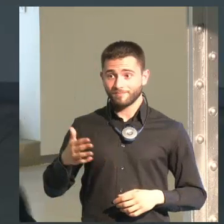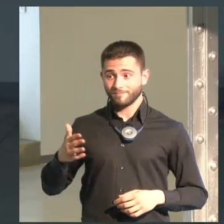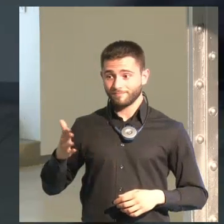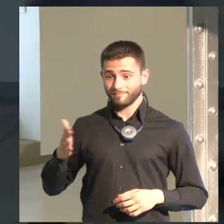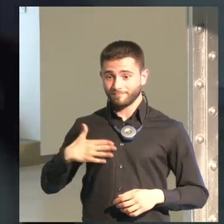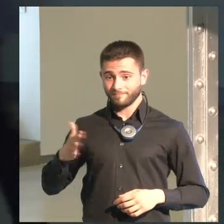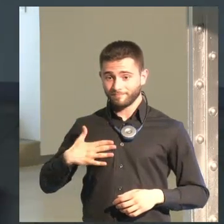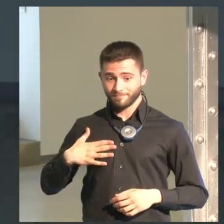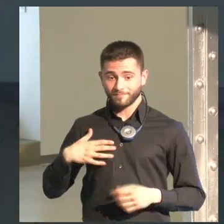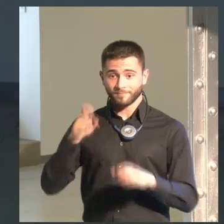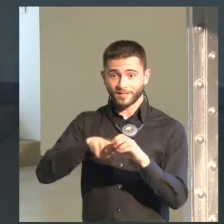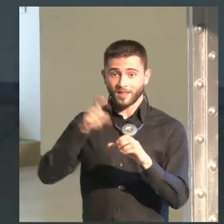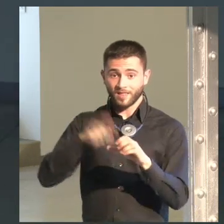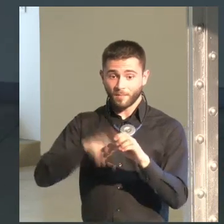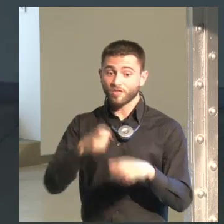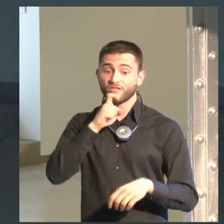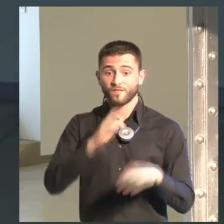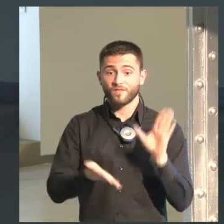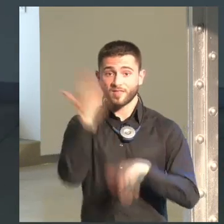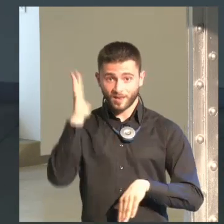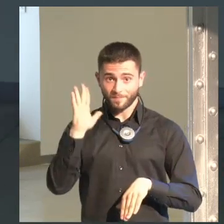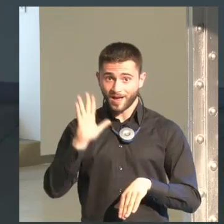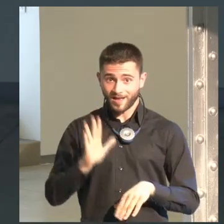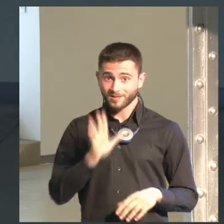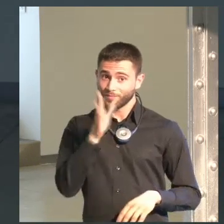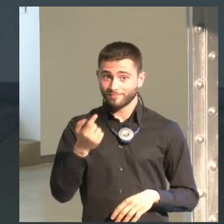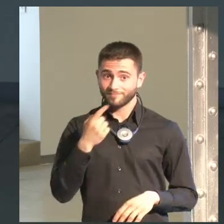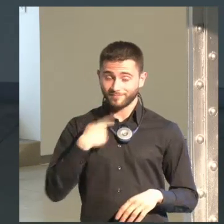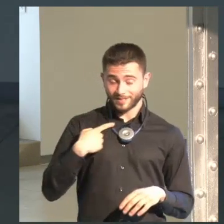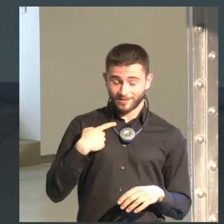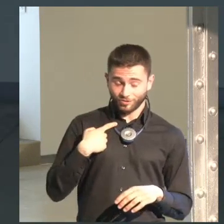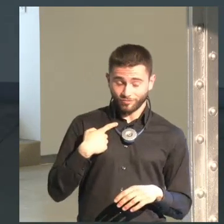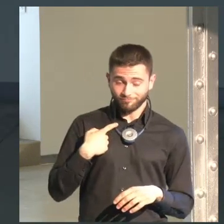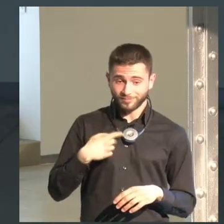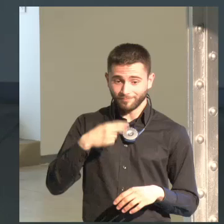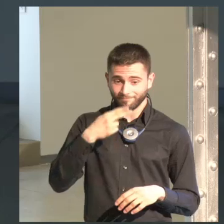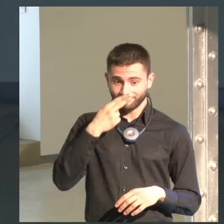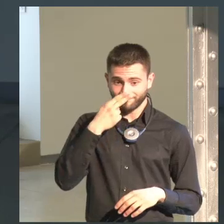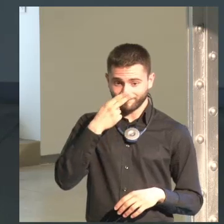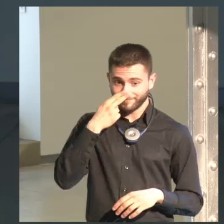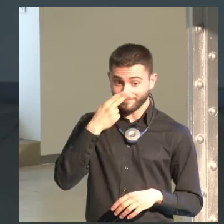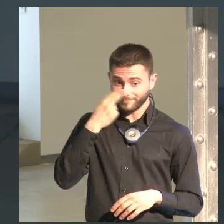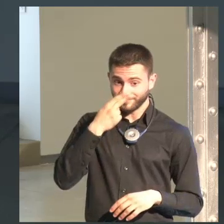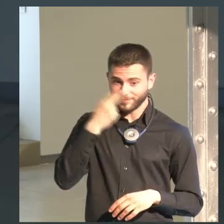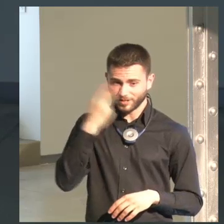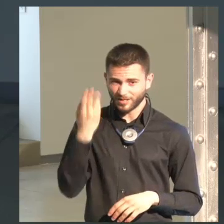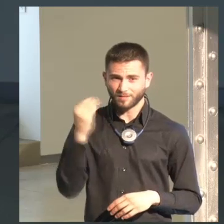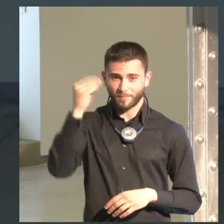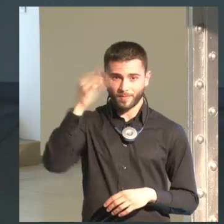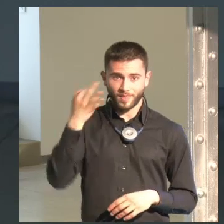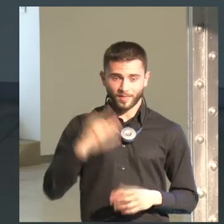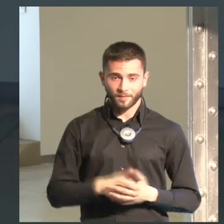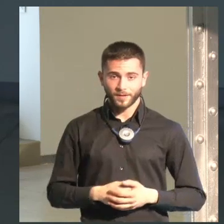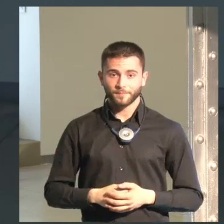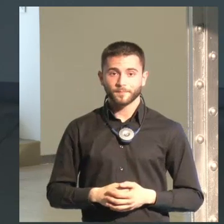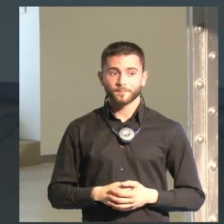interesante, es lo de There is no free lunch. Yo la verdad es que venía con ilusión a este acto, de las